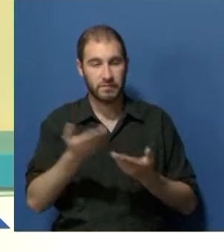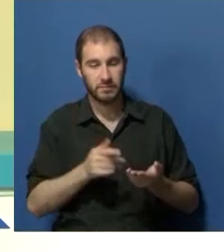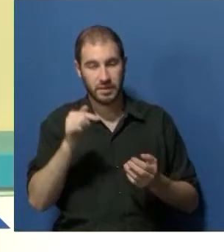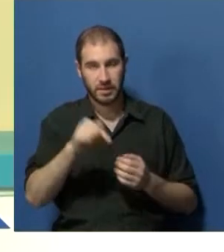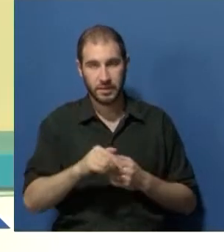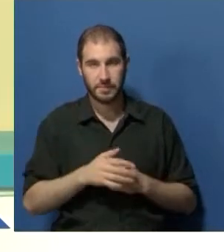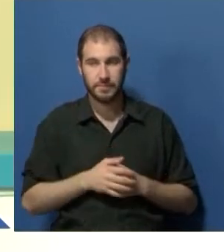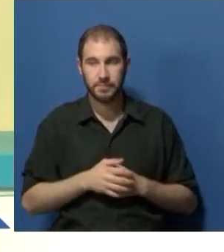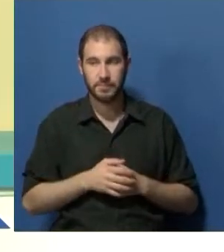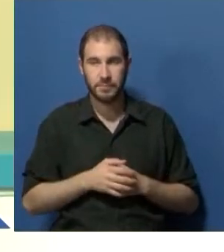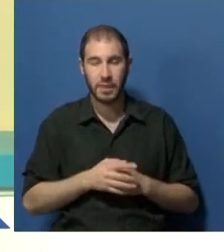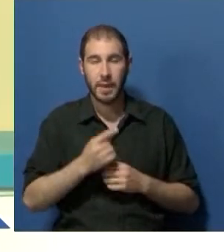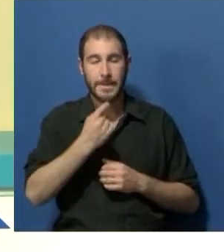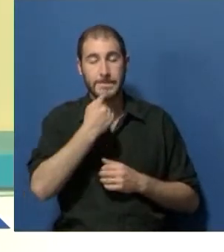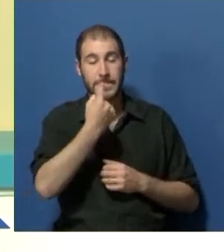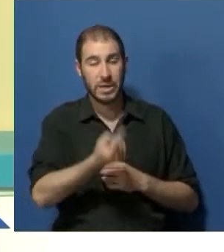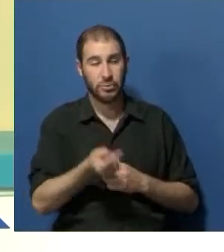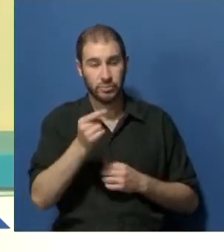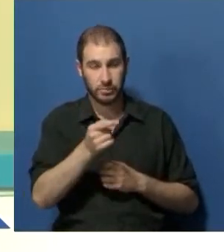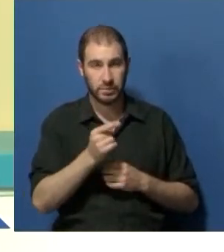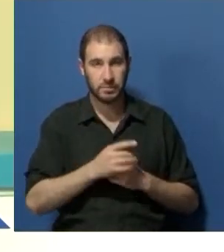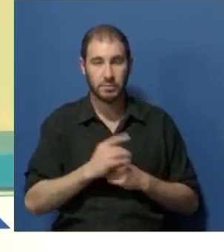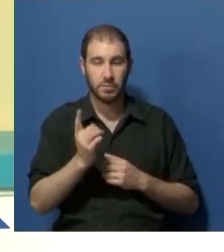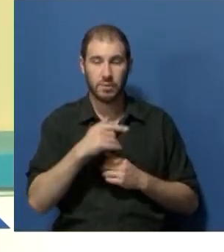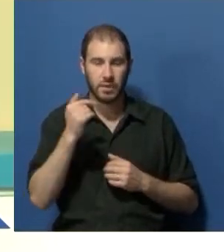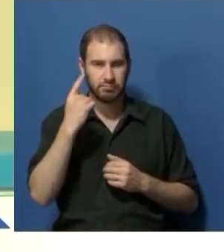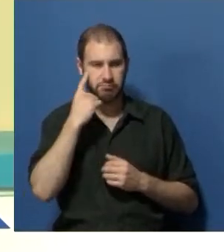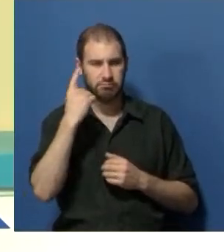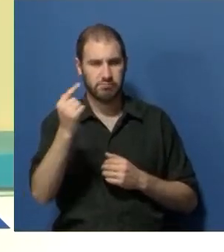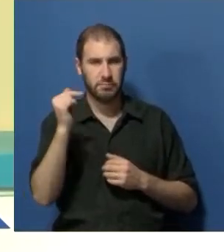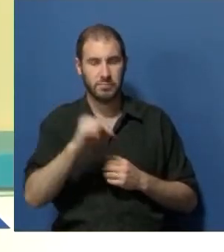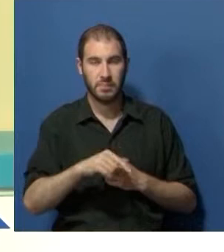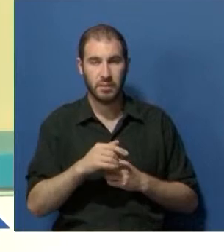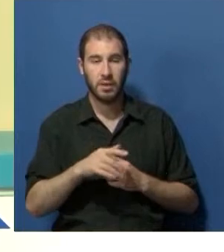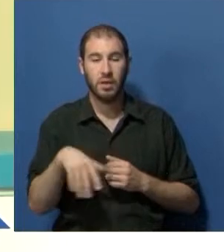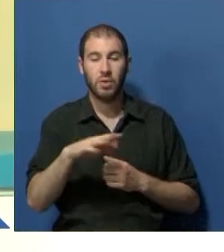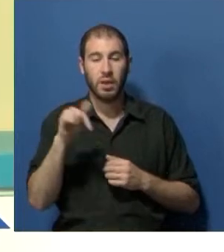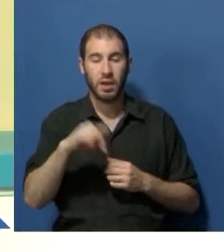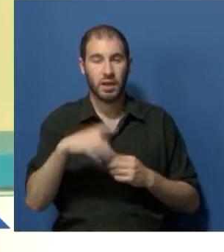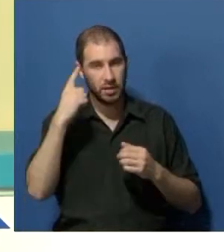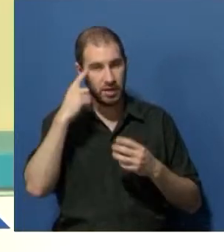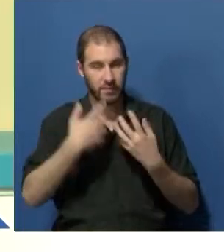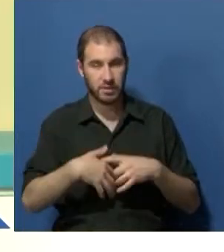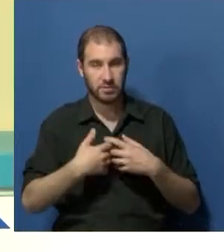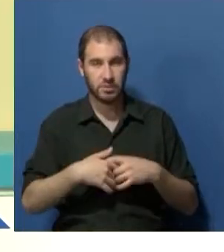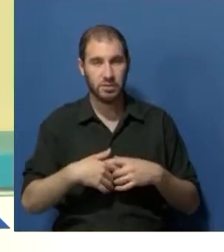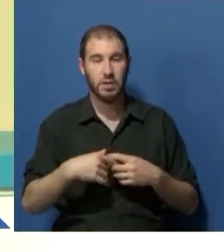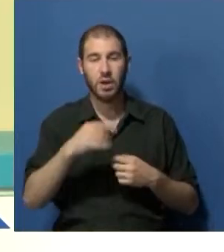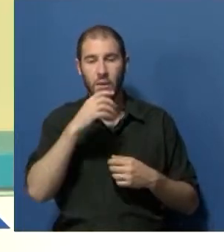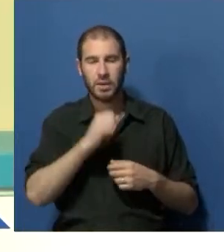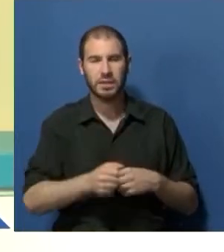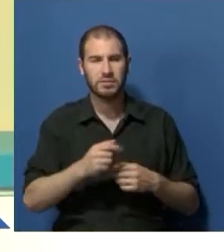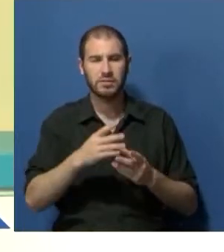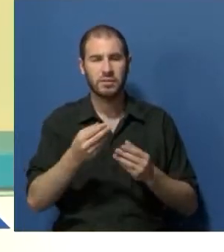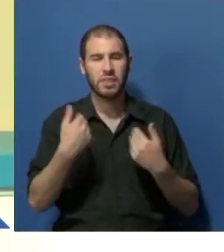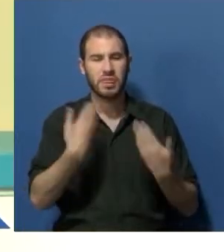bienvenida, la pregunta que nos genera este espacio de hoy de reflexión. ¿Qué dejó y qué se